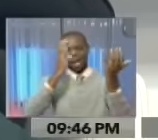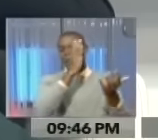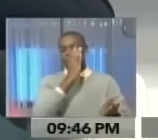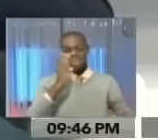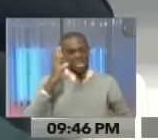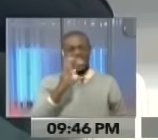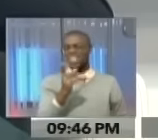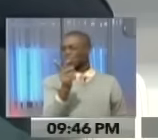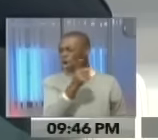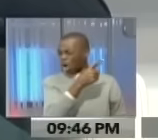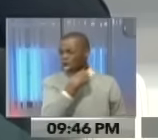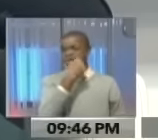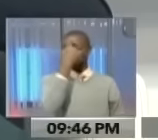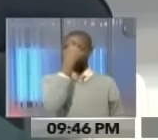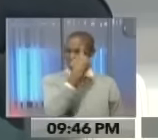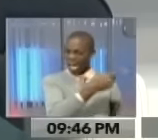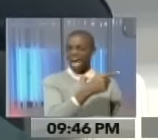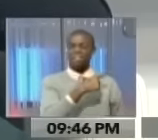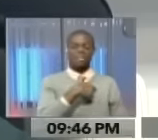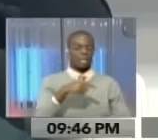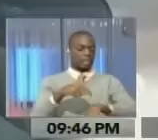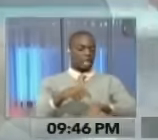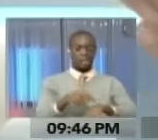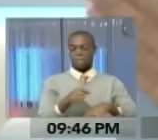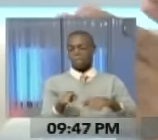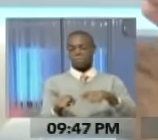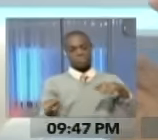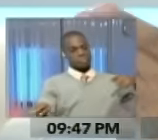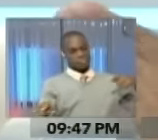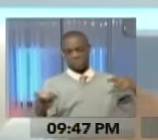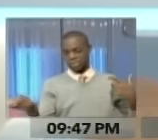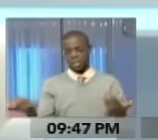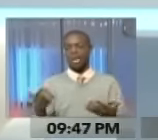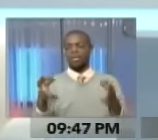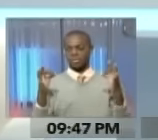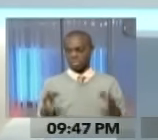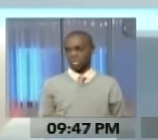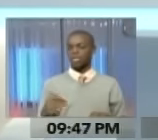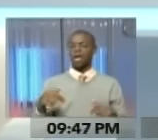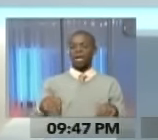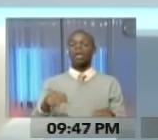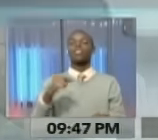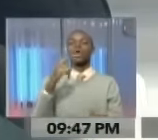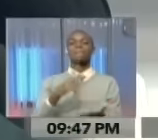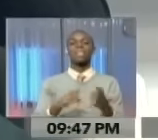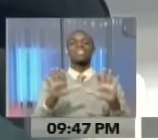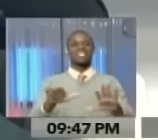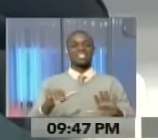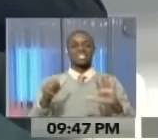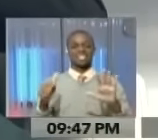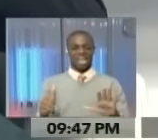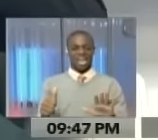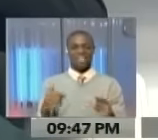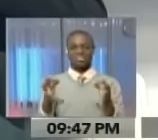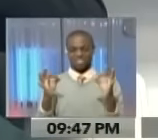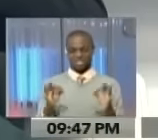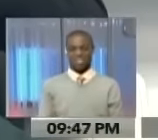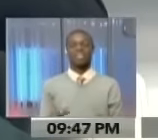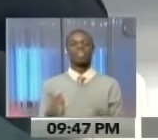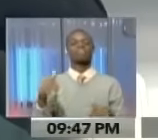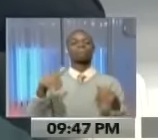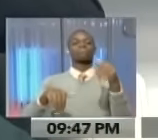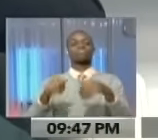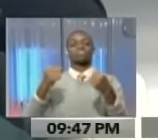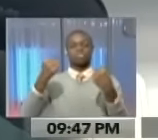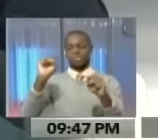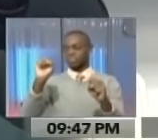todos ellos lo sabían que era completamente imposible que se realizara un referendo revocatorio en el año 2016 que la única forma de que se realizara